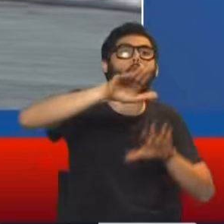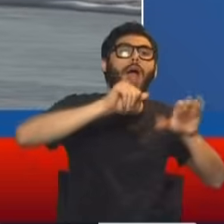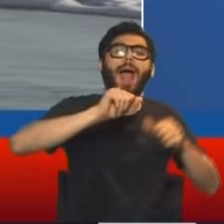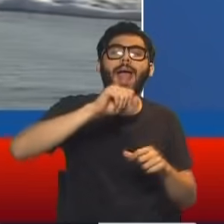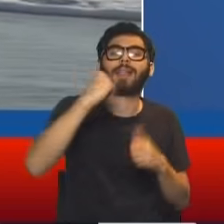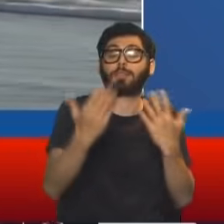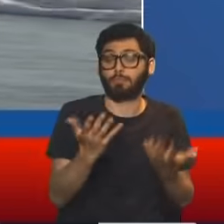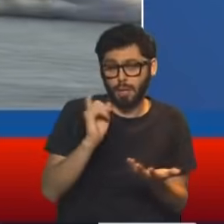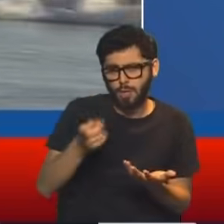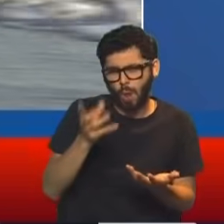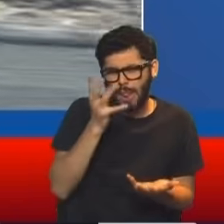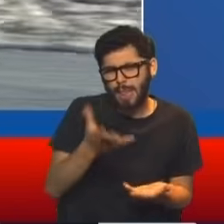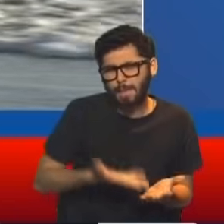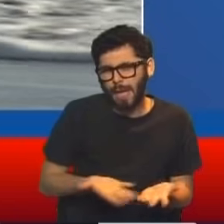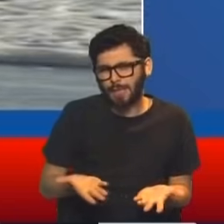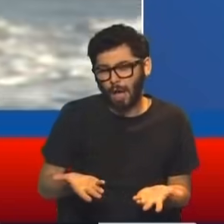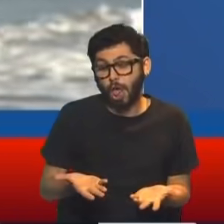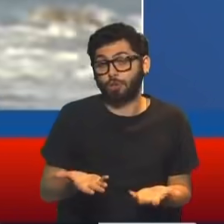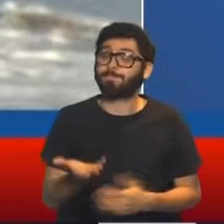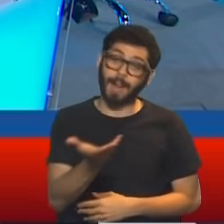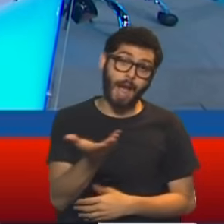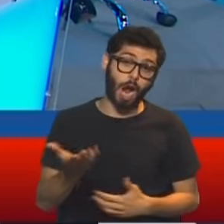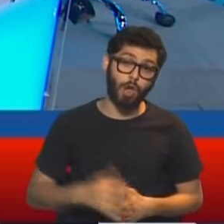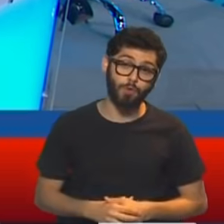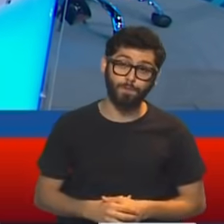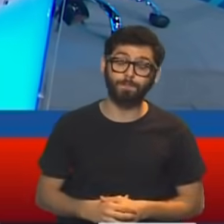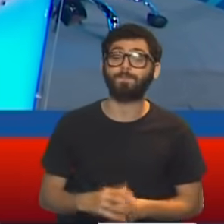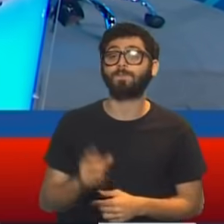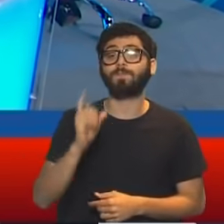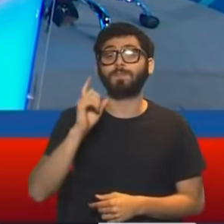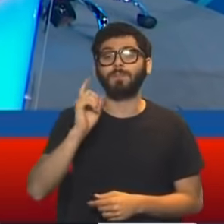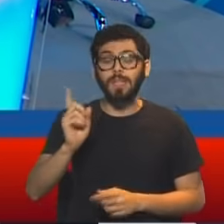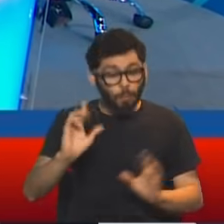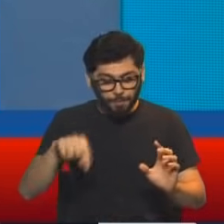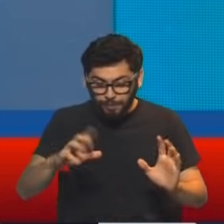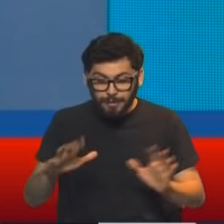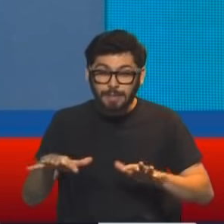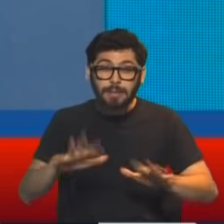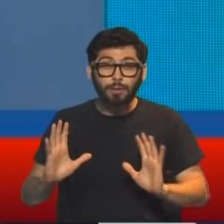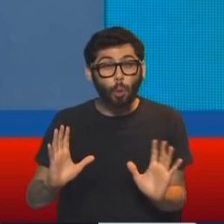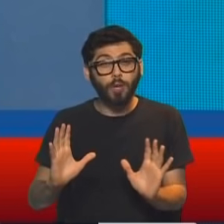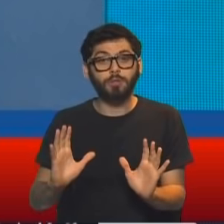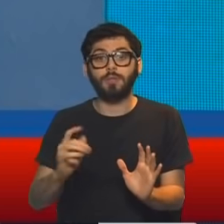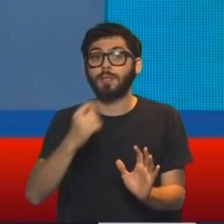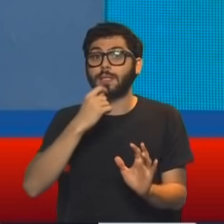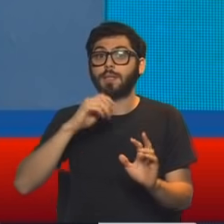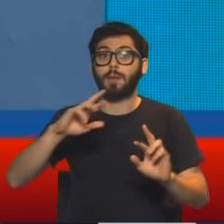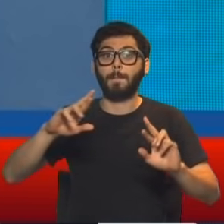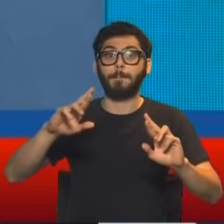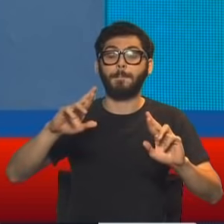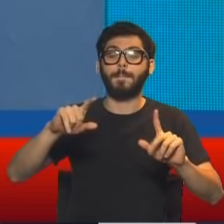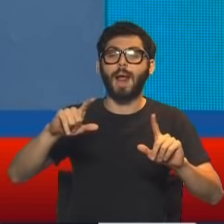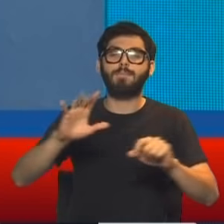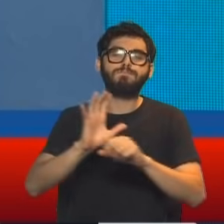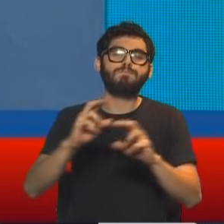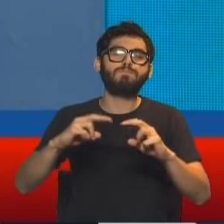deja de ser un abuso. No es así, no deja de Yo ser creo que un de todas abuso, maneras, por supuesto. en estas circunstancias, si funciona el plan de puente, como se